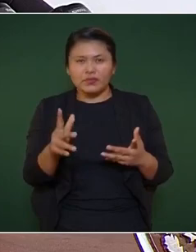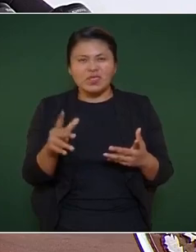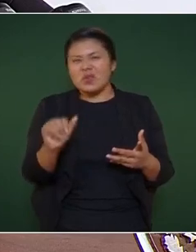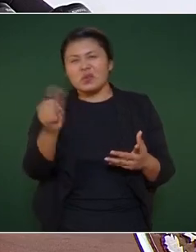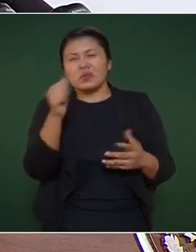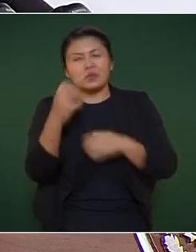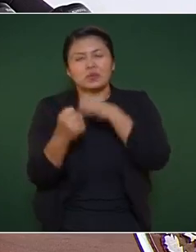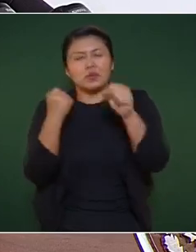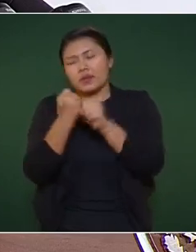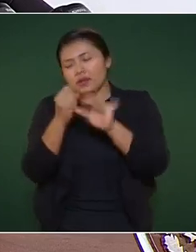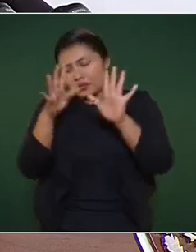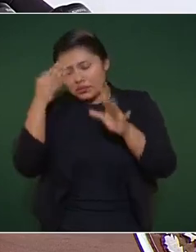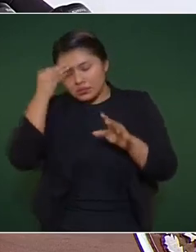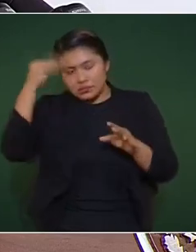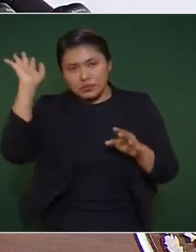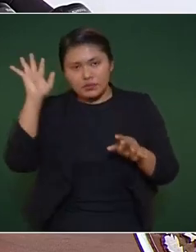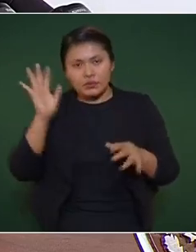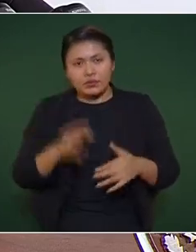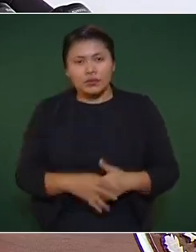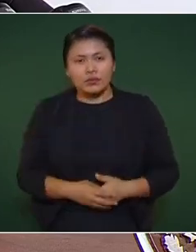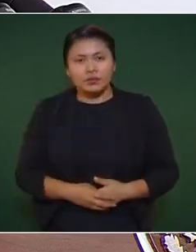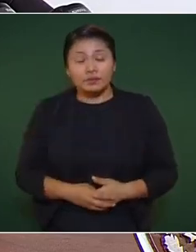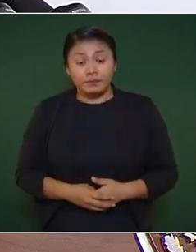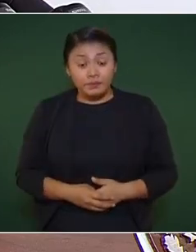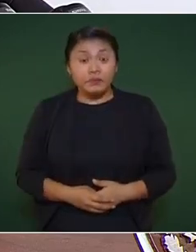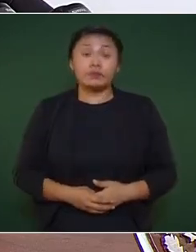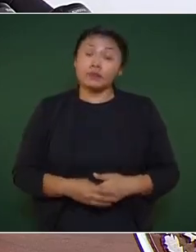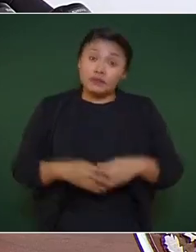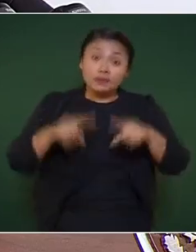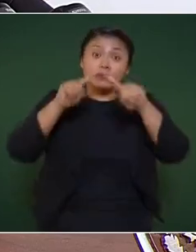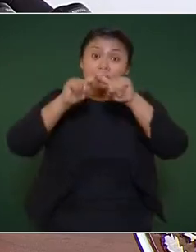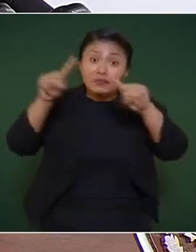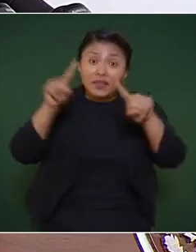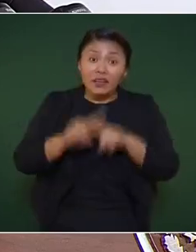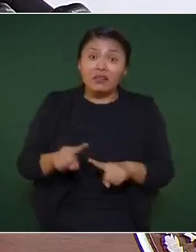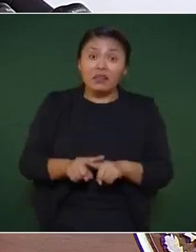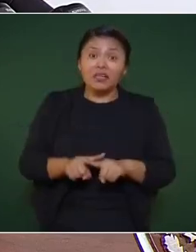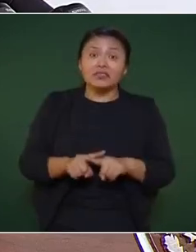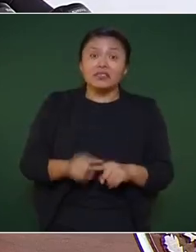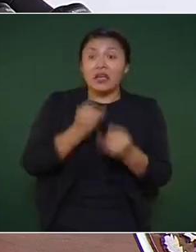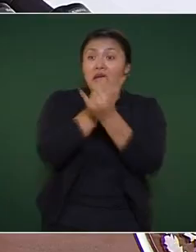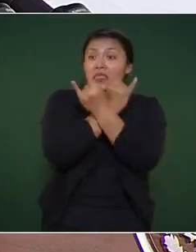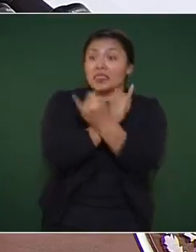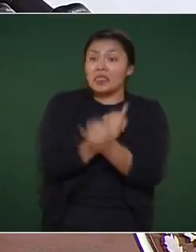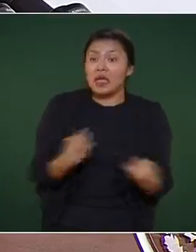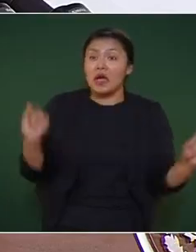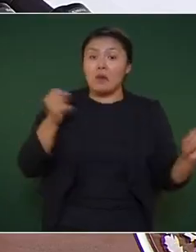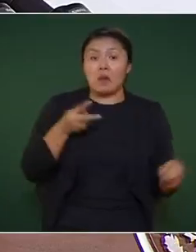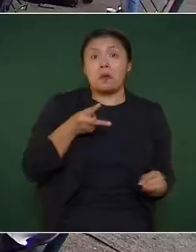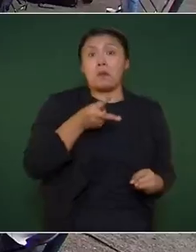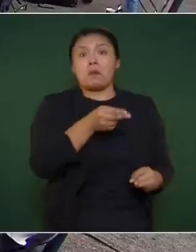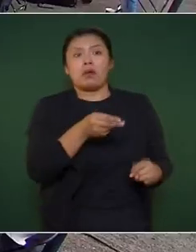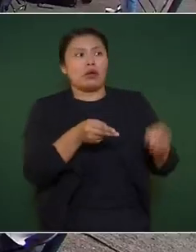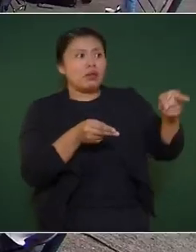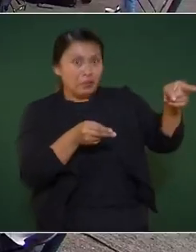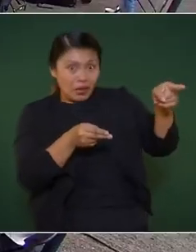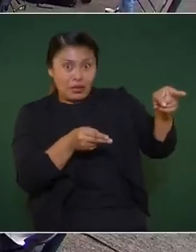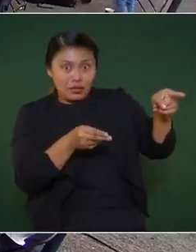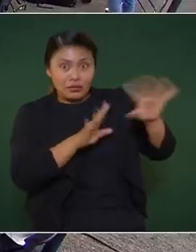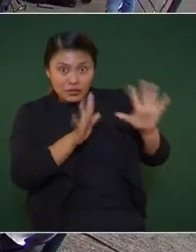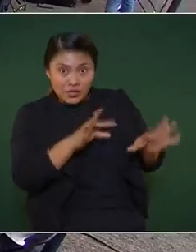año, pues tuvo diversas inauguraciones sin haber